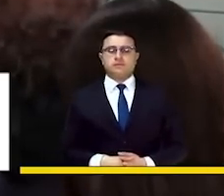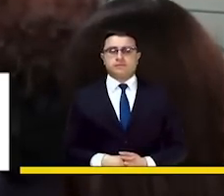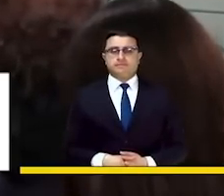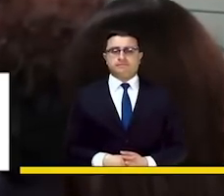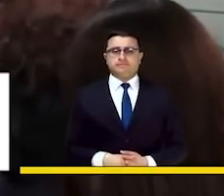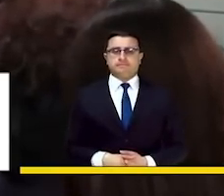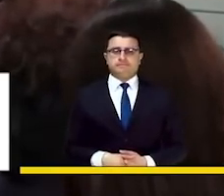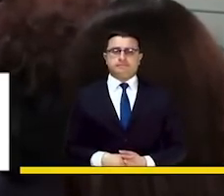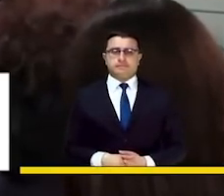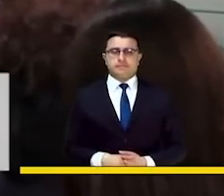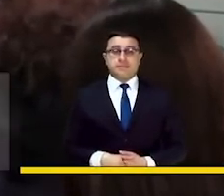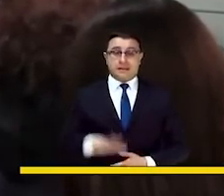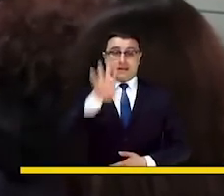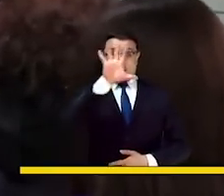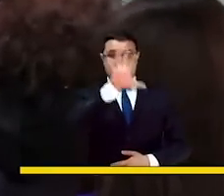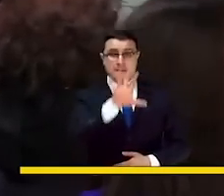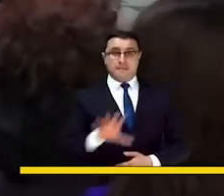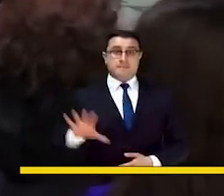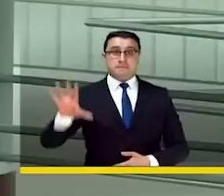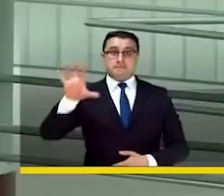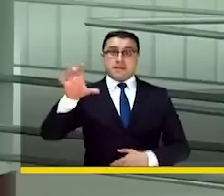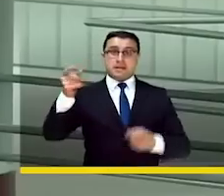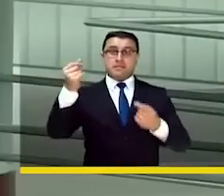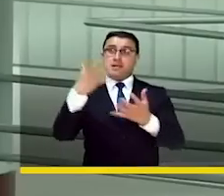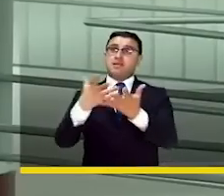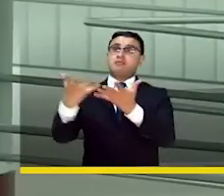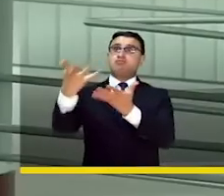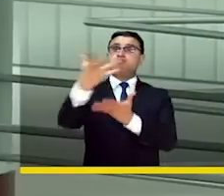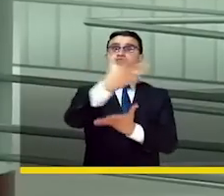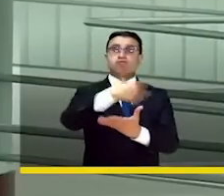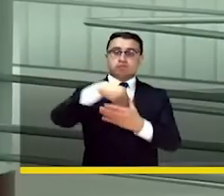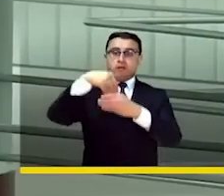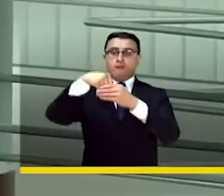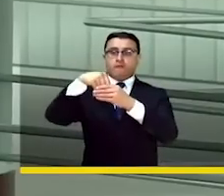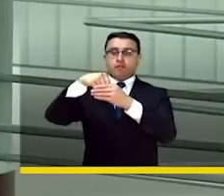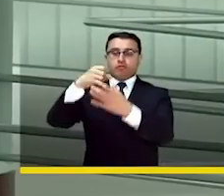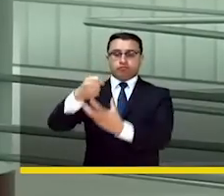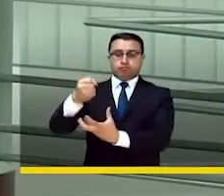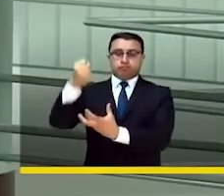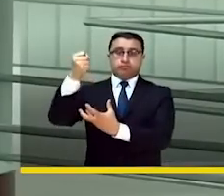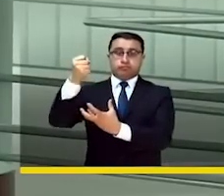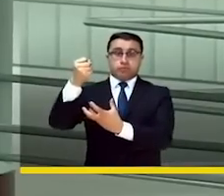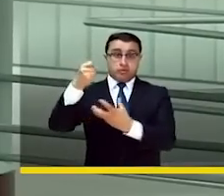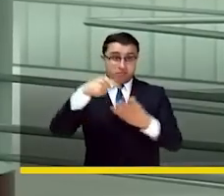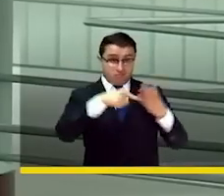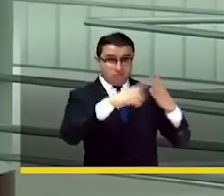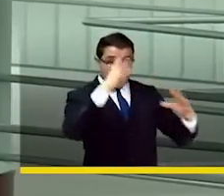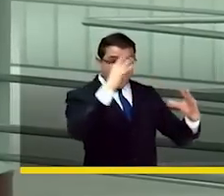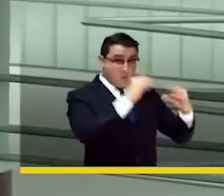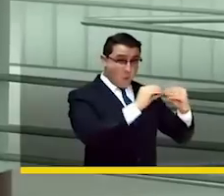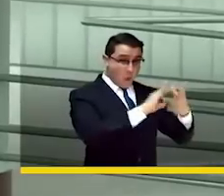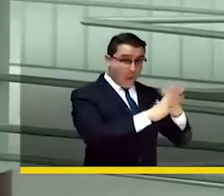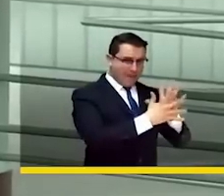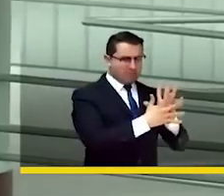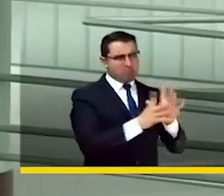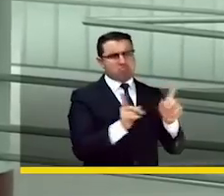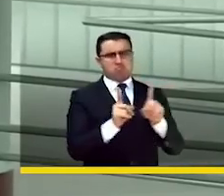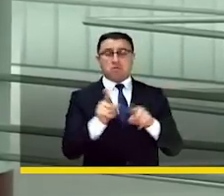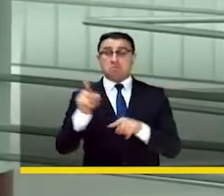El fondo multilateral no es una construcción en los acuerdos. Es una posibilidad hacia